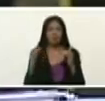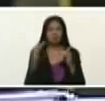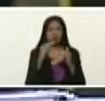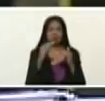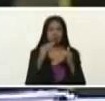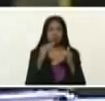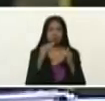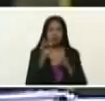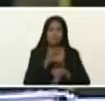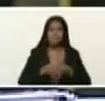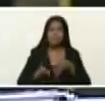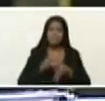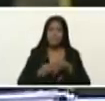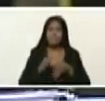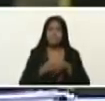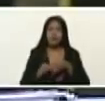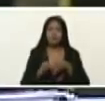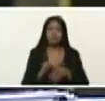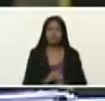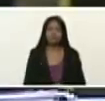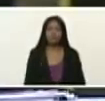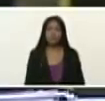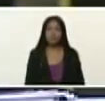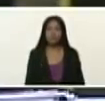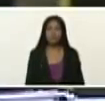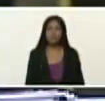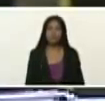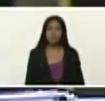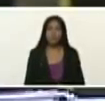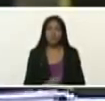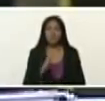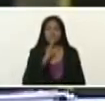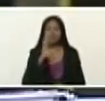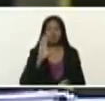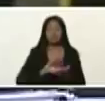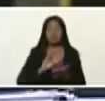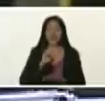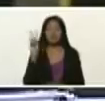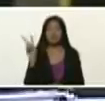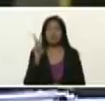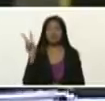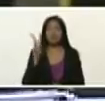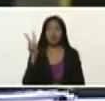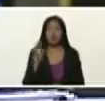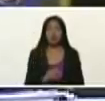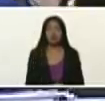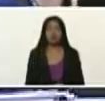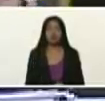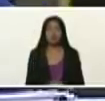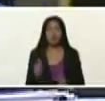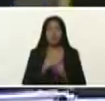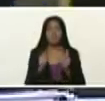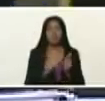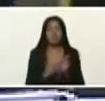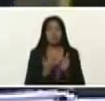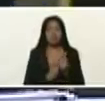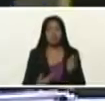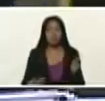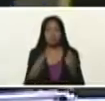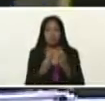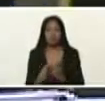de Criptomonedas, SUNACRIP, del Banco Central de Venezuela y de la Vicepresidencia de